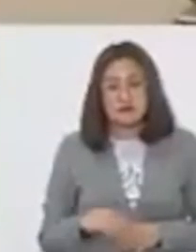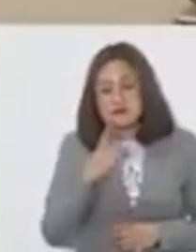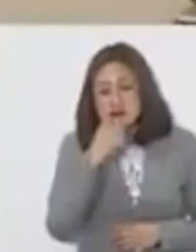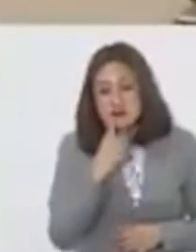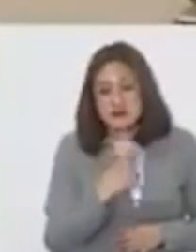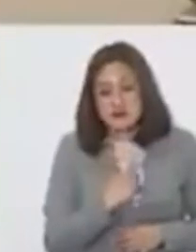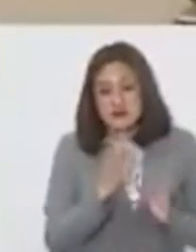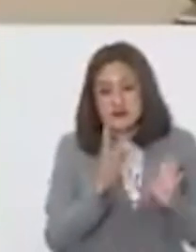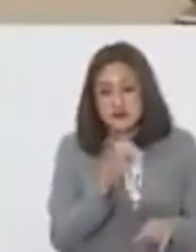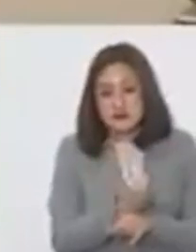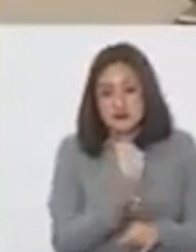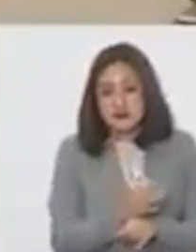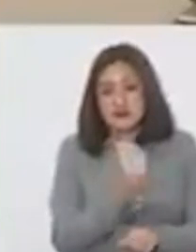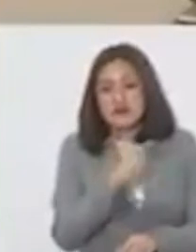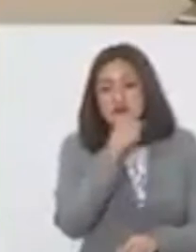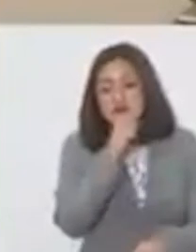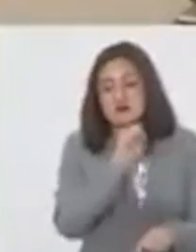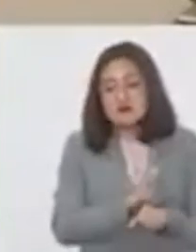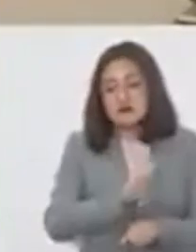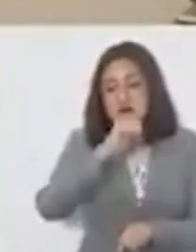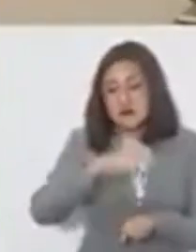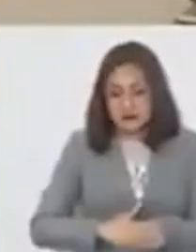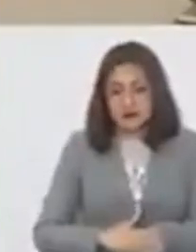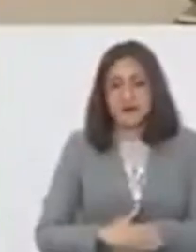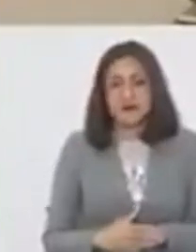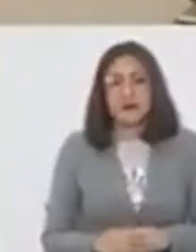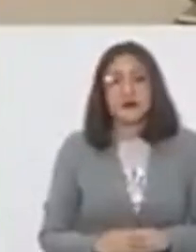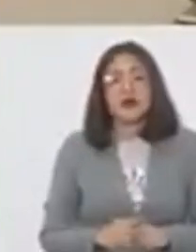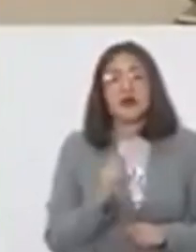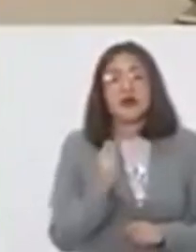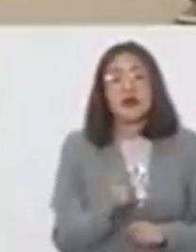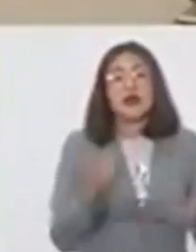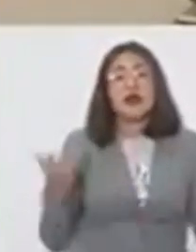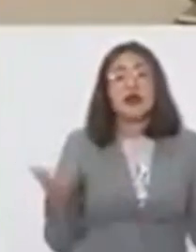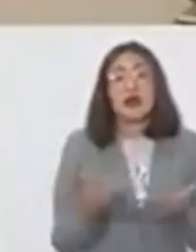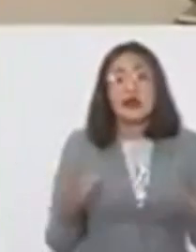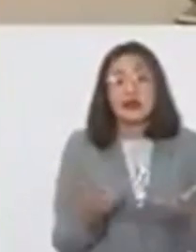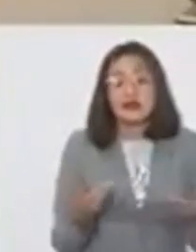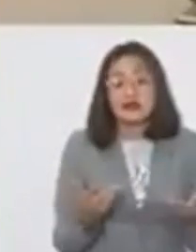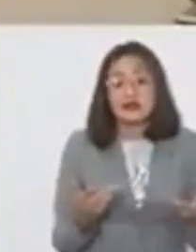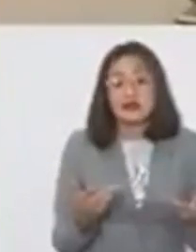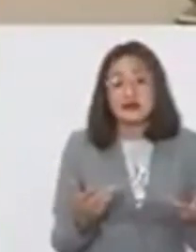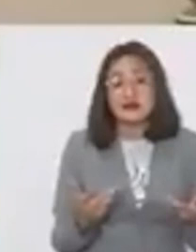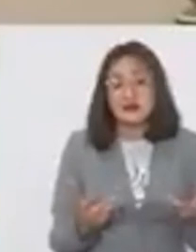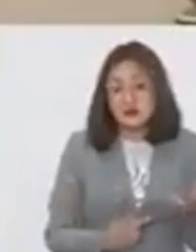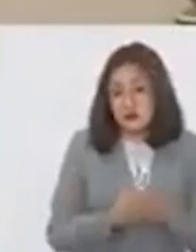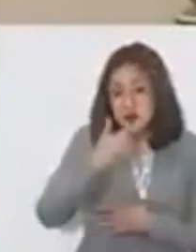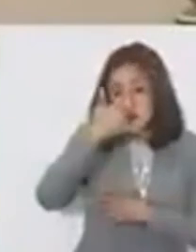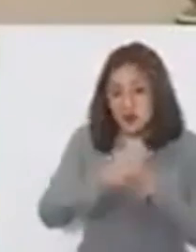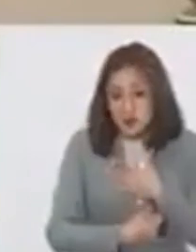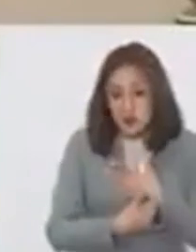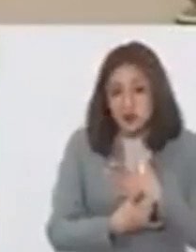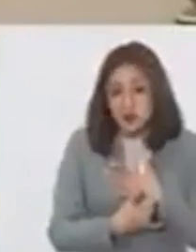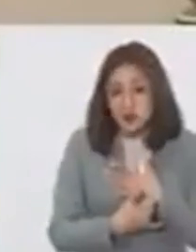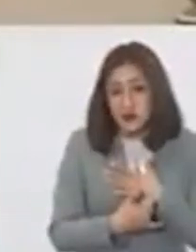El gobernador Miguel Barbosa Huerta anunció esta mañana que no existe un proyecto para instalar una nueva Arena Puebla. Sí,